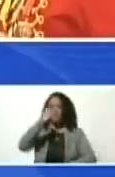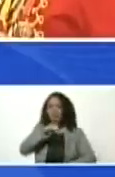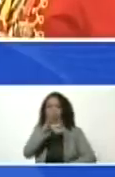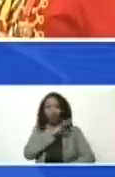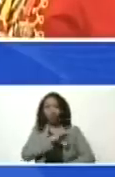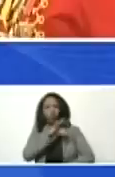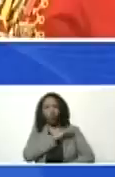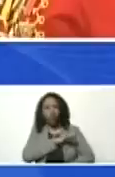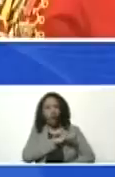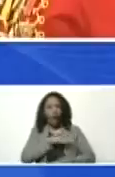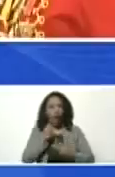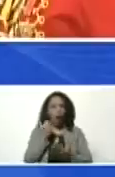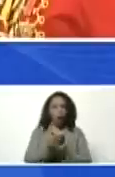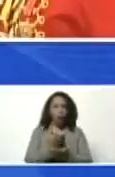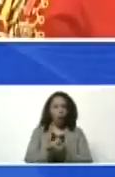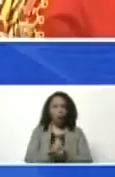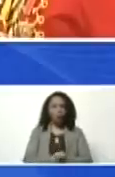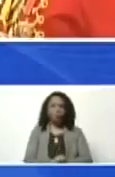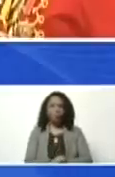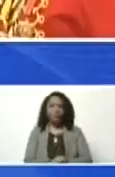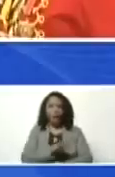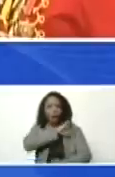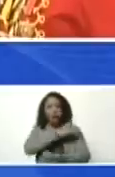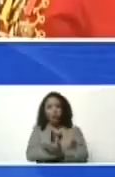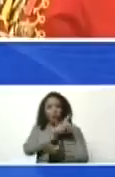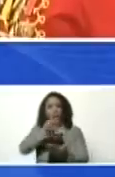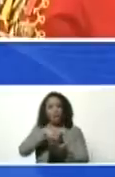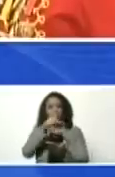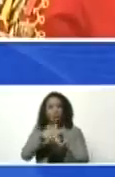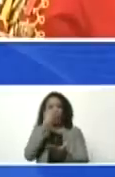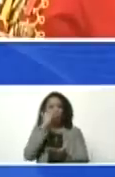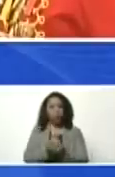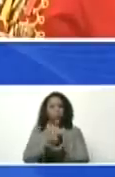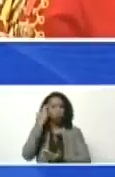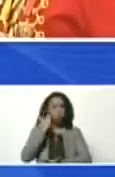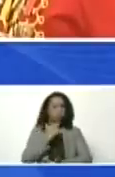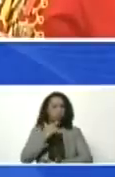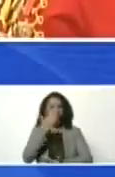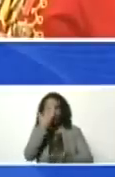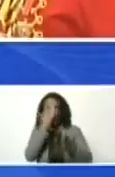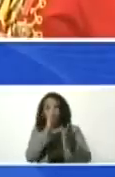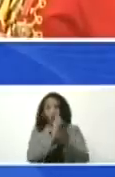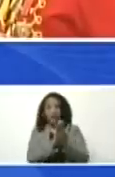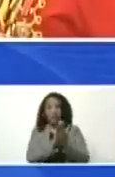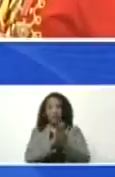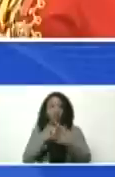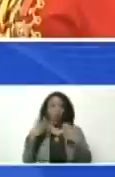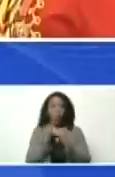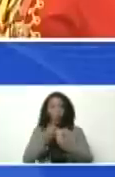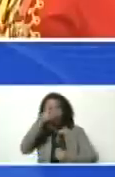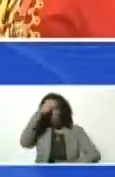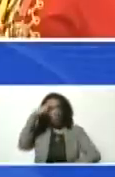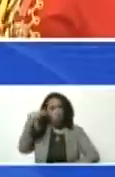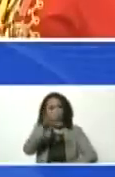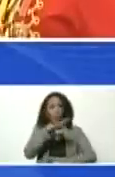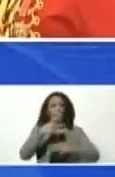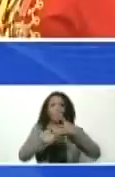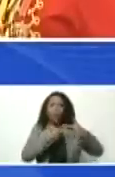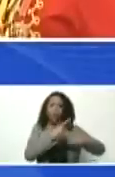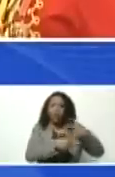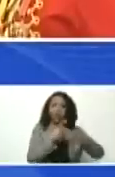económica, la Fuerza Armada Nacional Bolivariana va al frente junto al pueblo en este proceso de